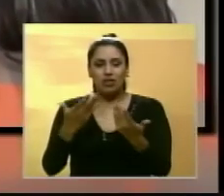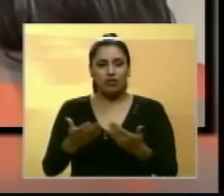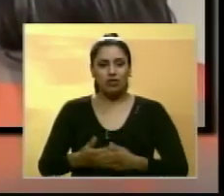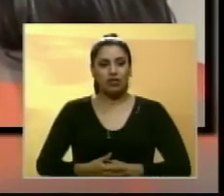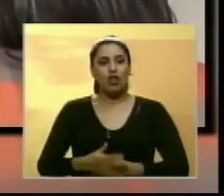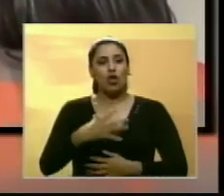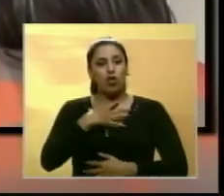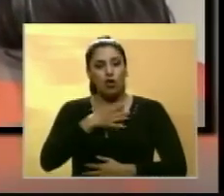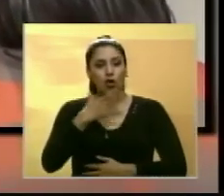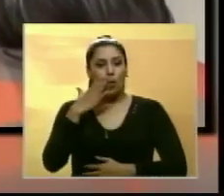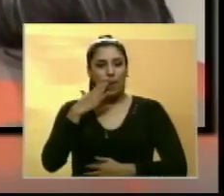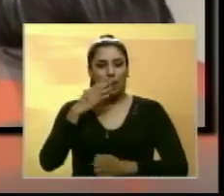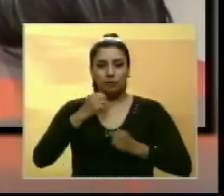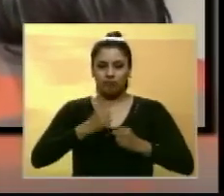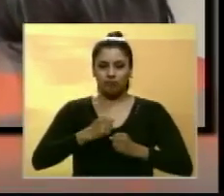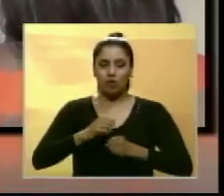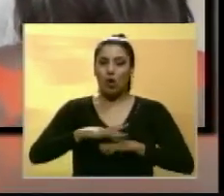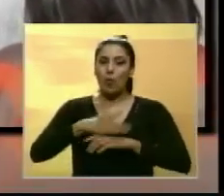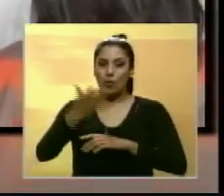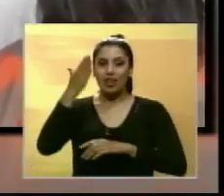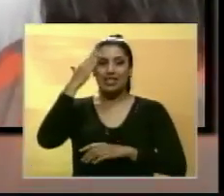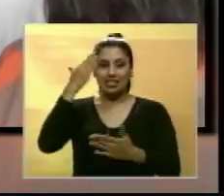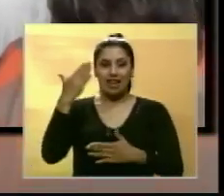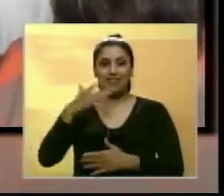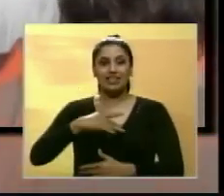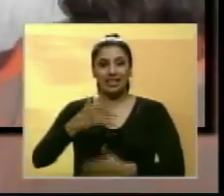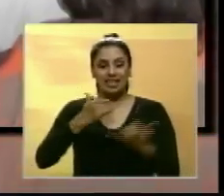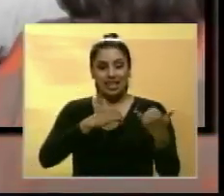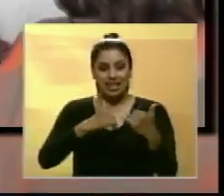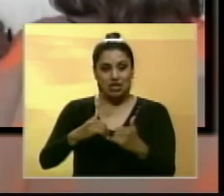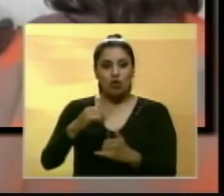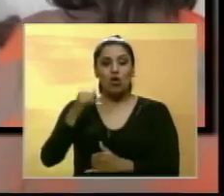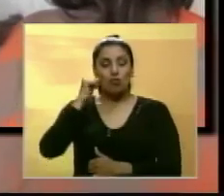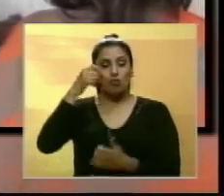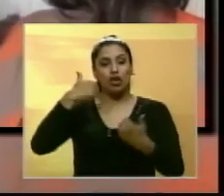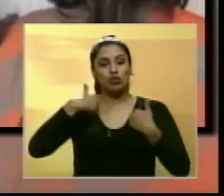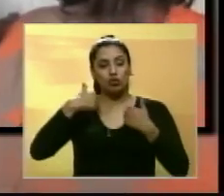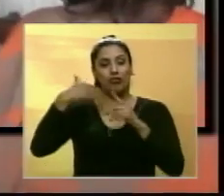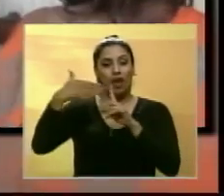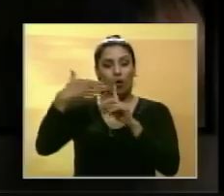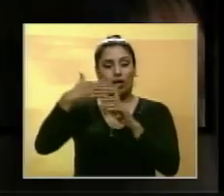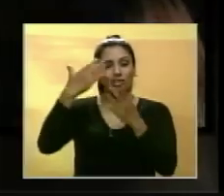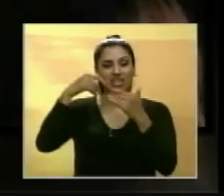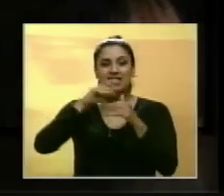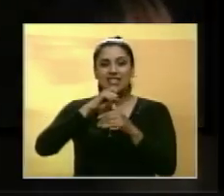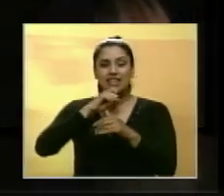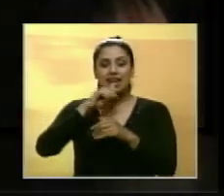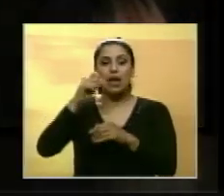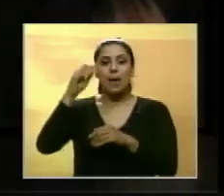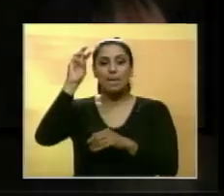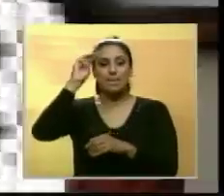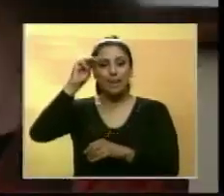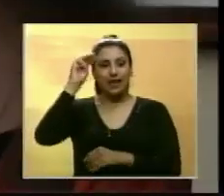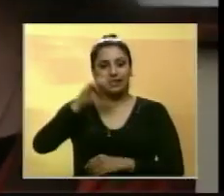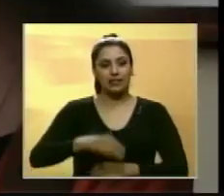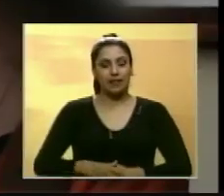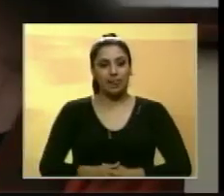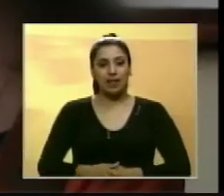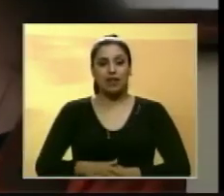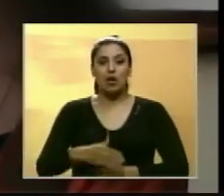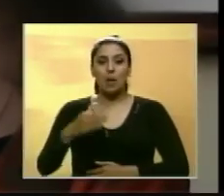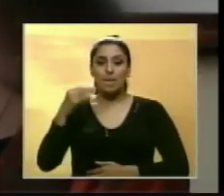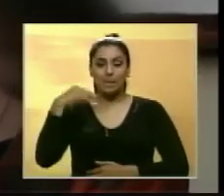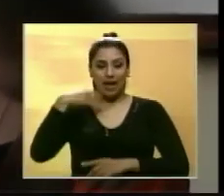El dolor de esta madre se acentúa porque sabe que siente su hijo. Ella también sufrió de acoso, pero por parte de una maestra. Me